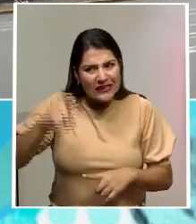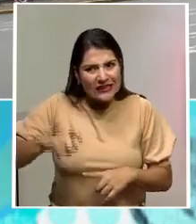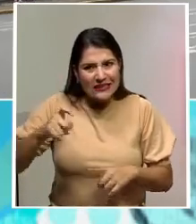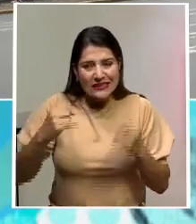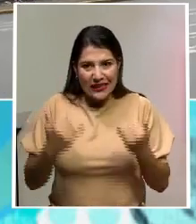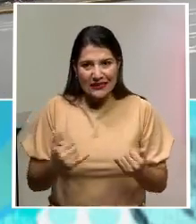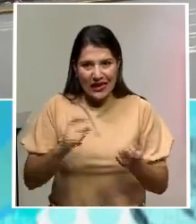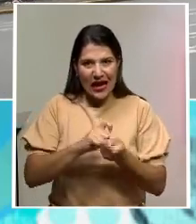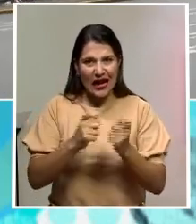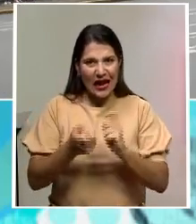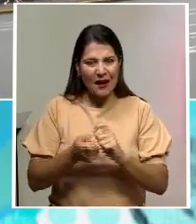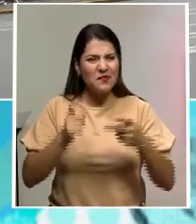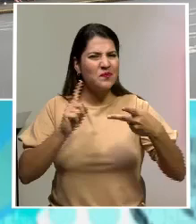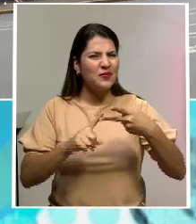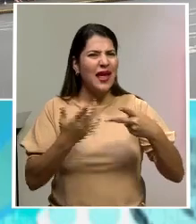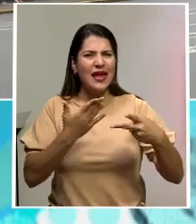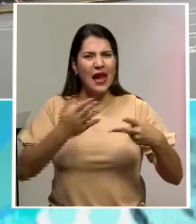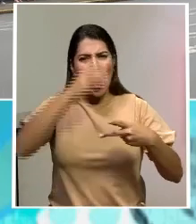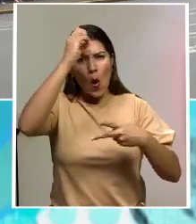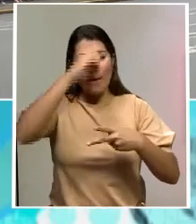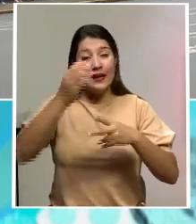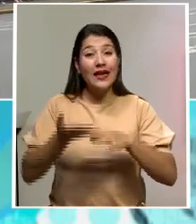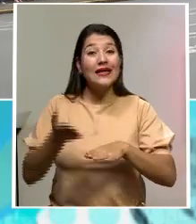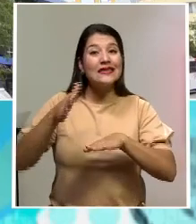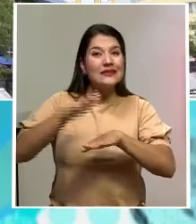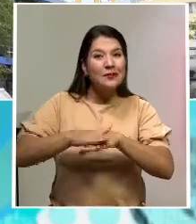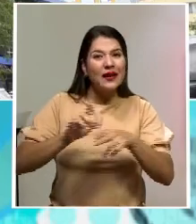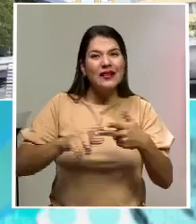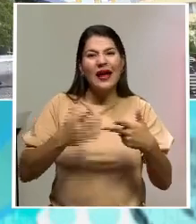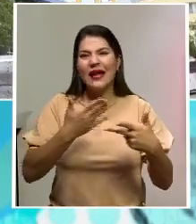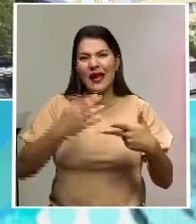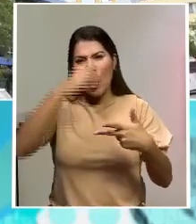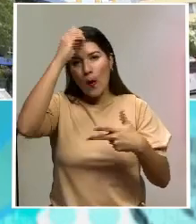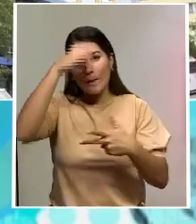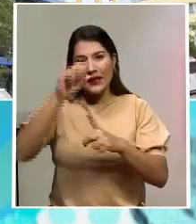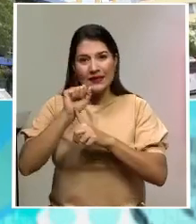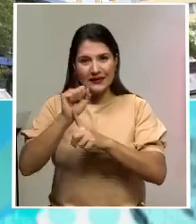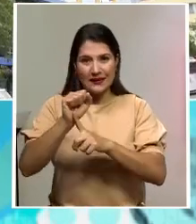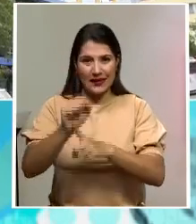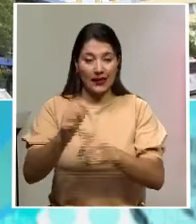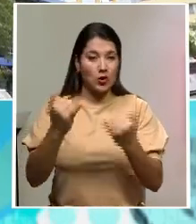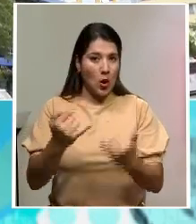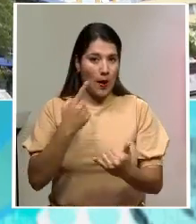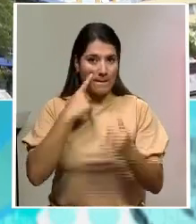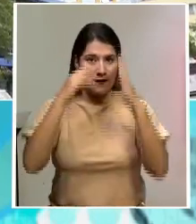opinan expertos en el tema y cuál es la posición que mantienen los sindicatos? Lo vemos en la siguiente información.